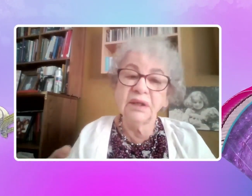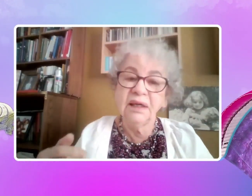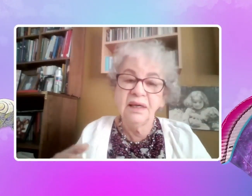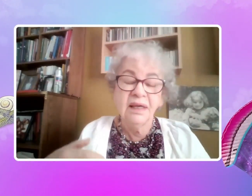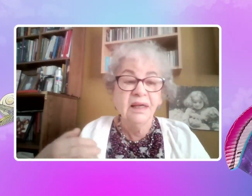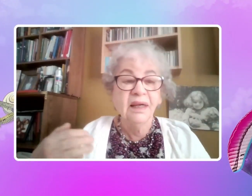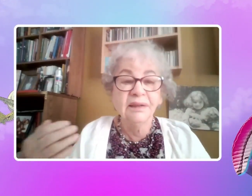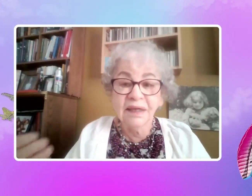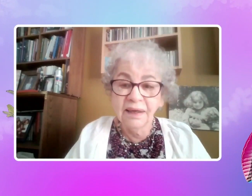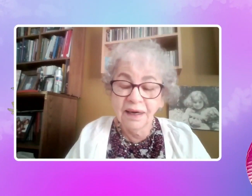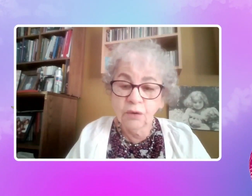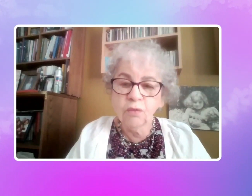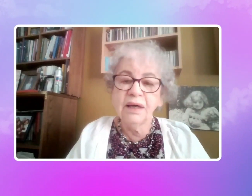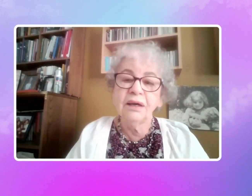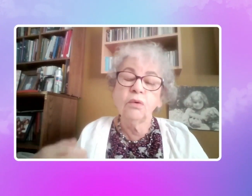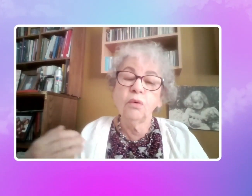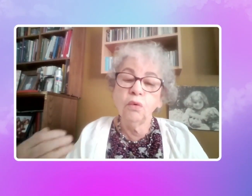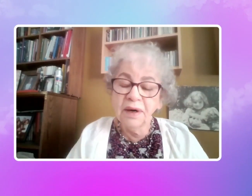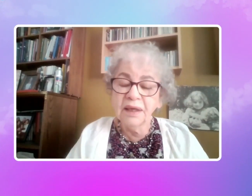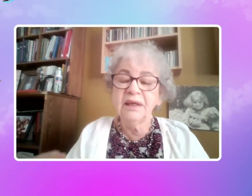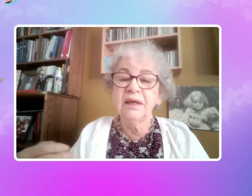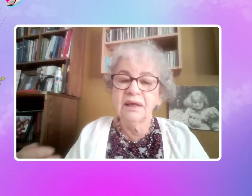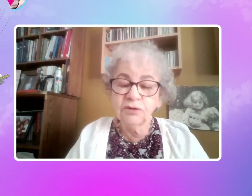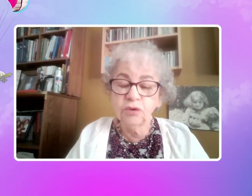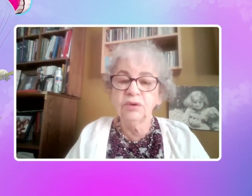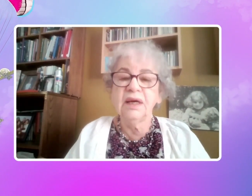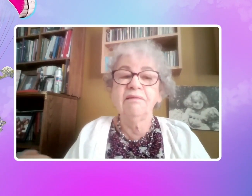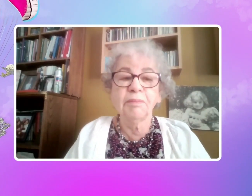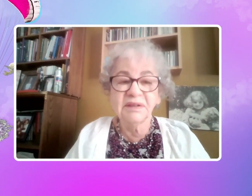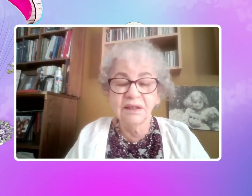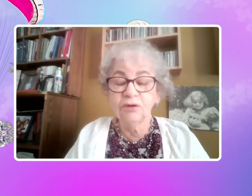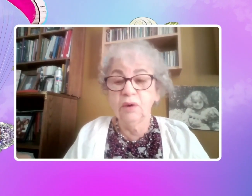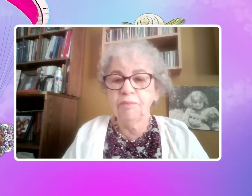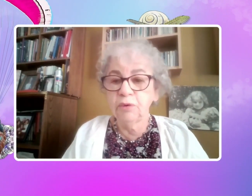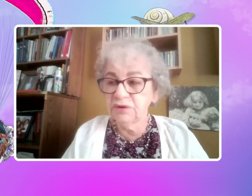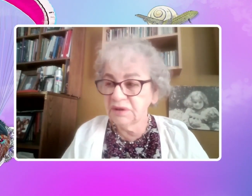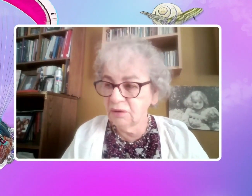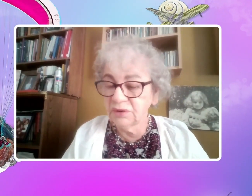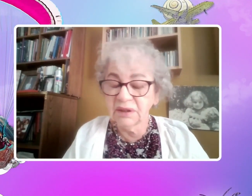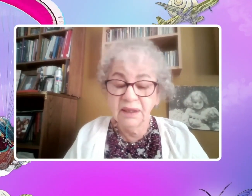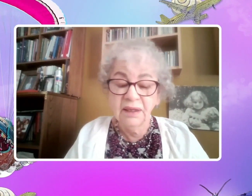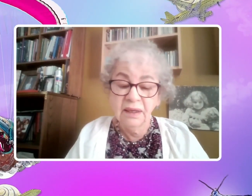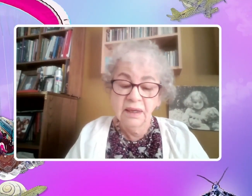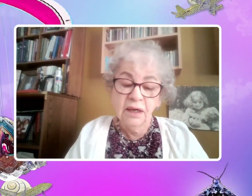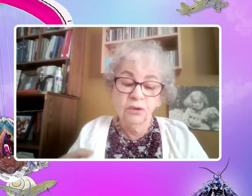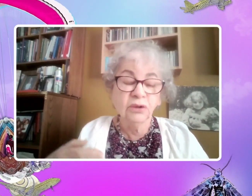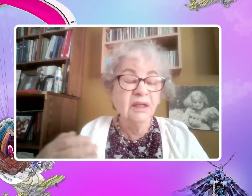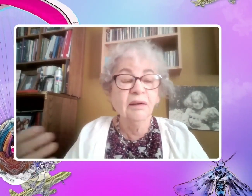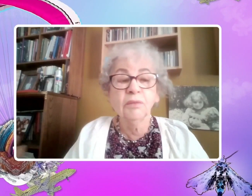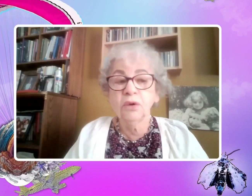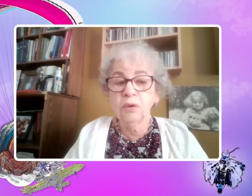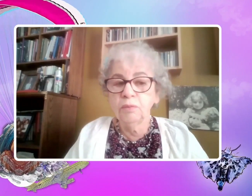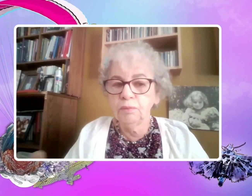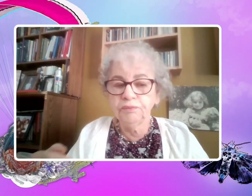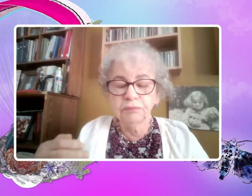sucesivas generaciones, en el cual una generación le va pasando la posta a otra.